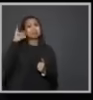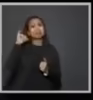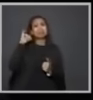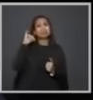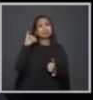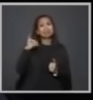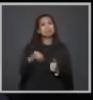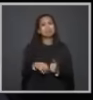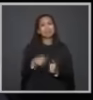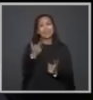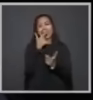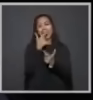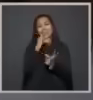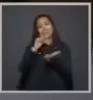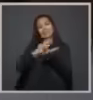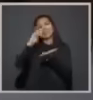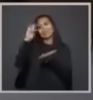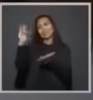Gracias.